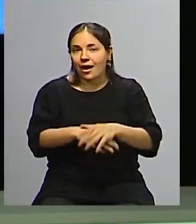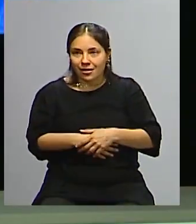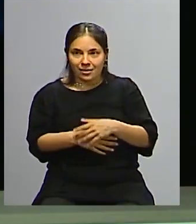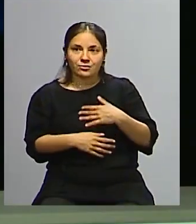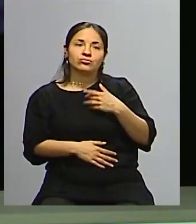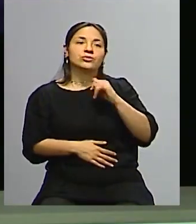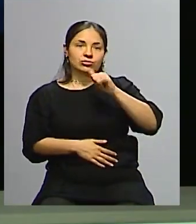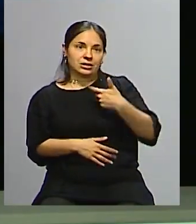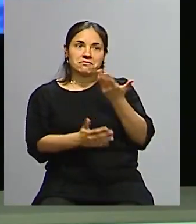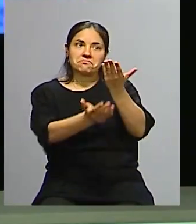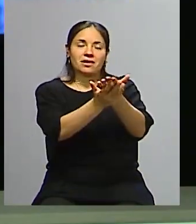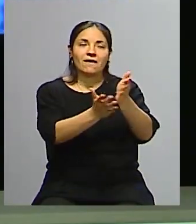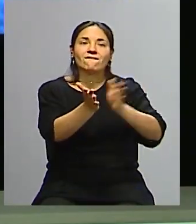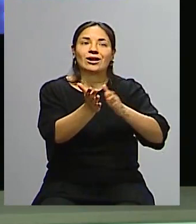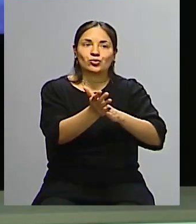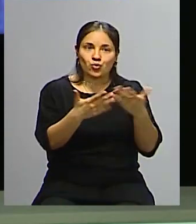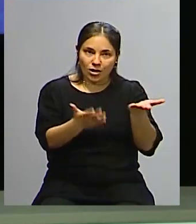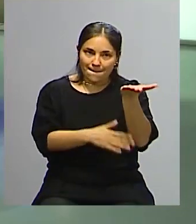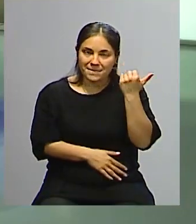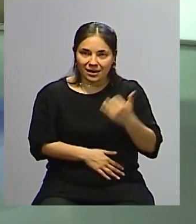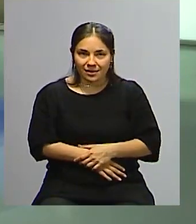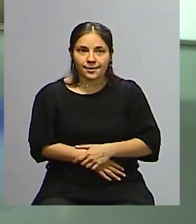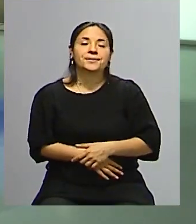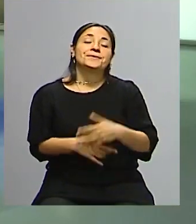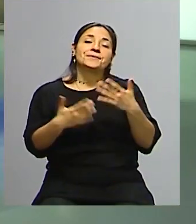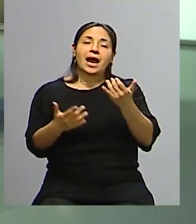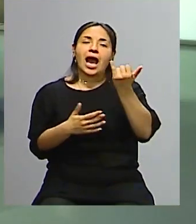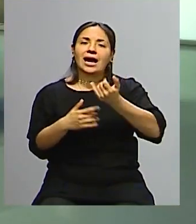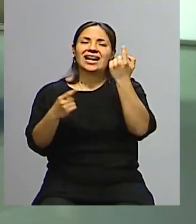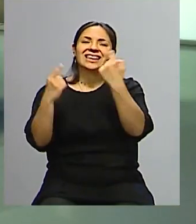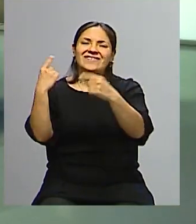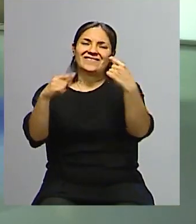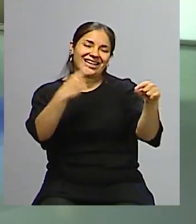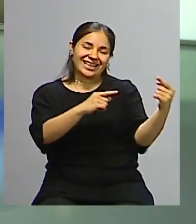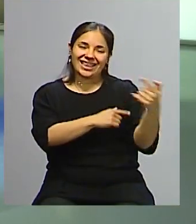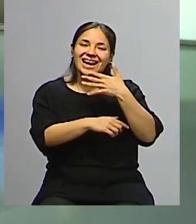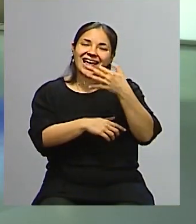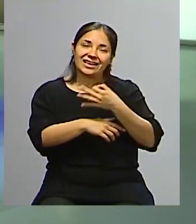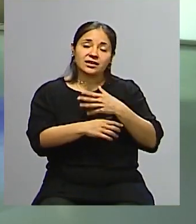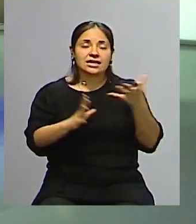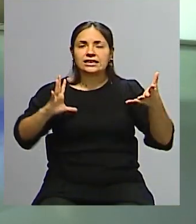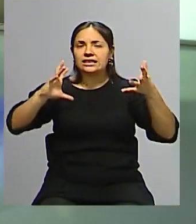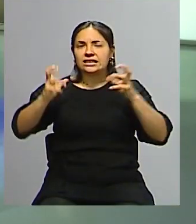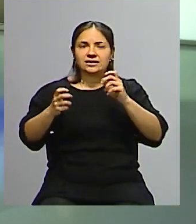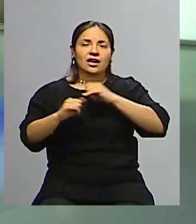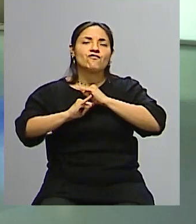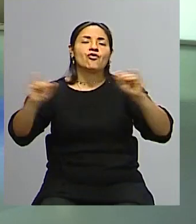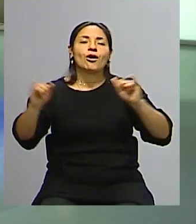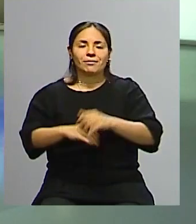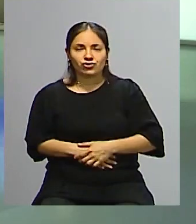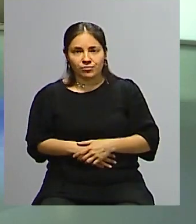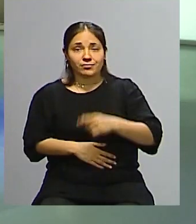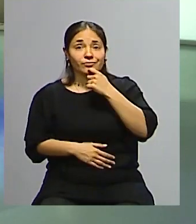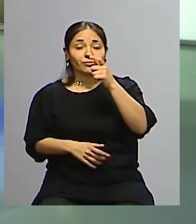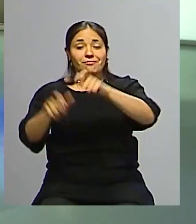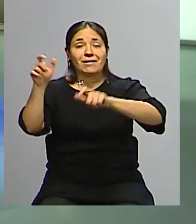la factura. Igual hay dos realidades distintas. Digo, se me ocurre pensar en estos tiempos de crisis, en más de una vez han salido informes que indican que la gente que